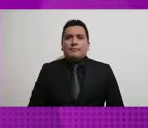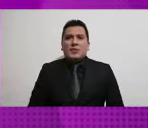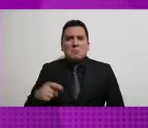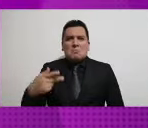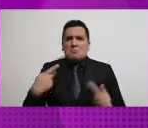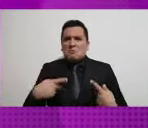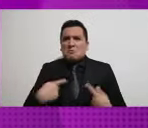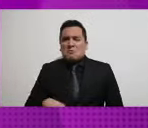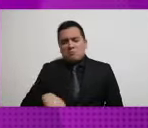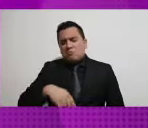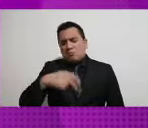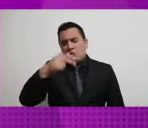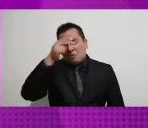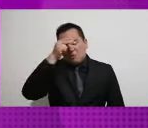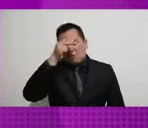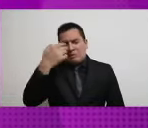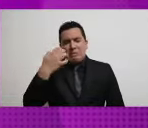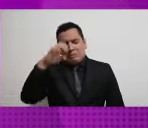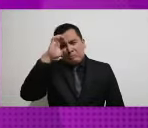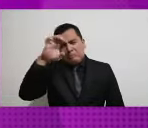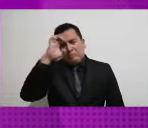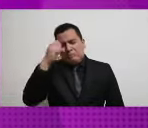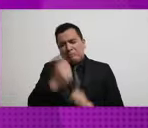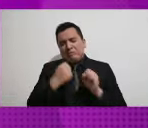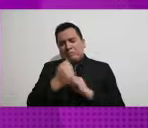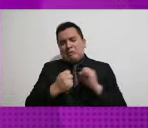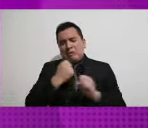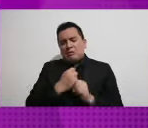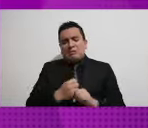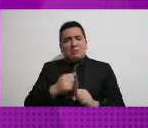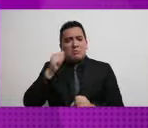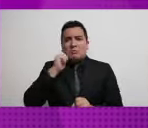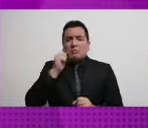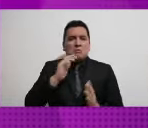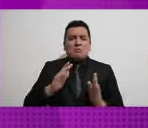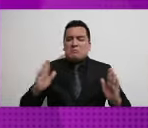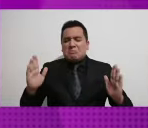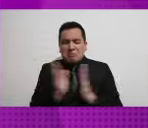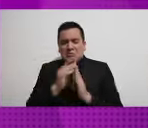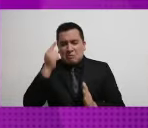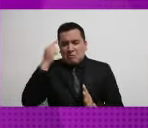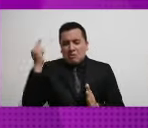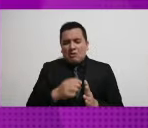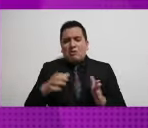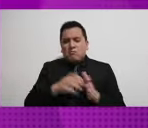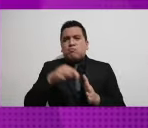una persona con muchos años de experiencia en procesos electorales. Don Félix, bienvenido.